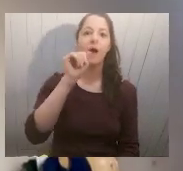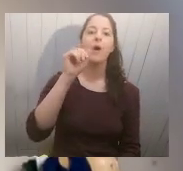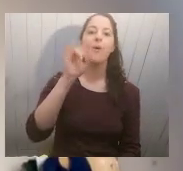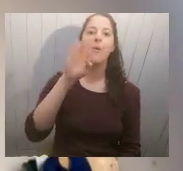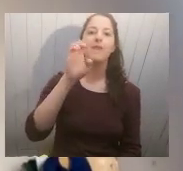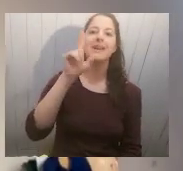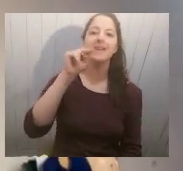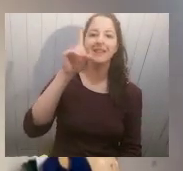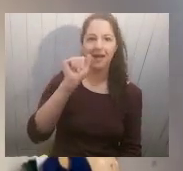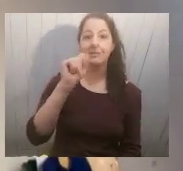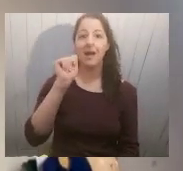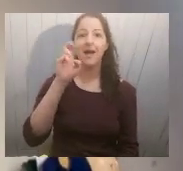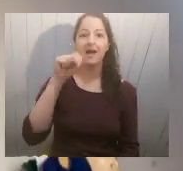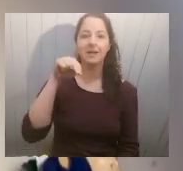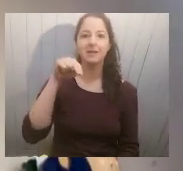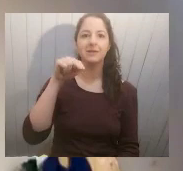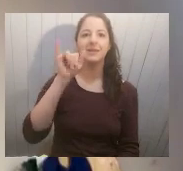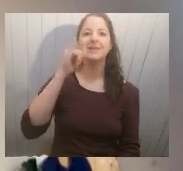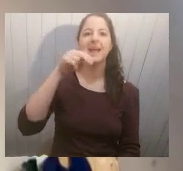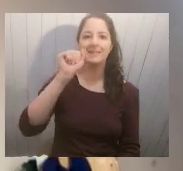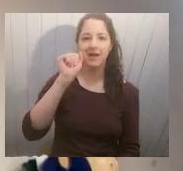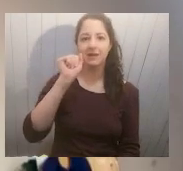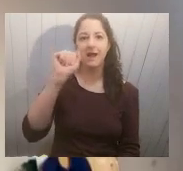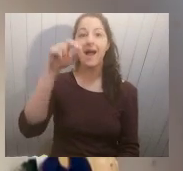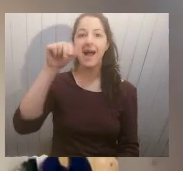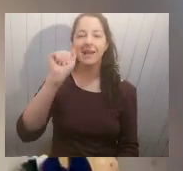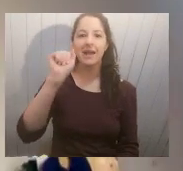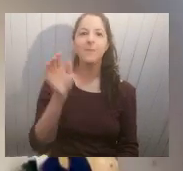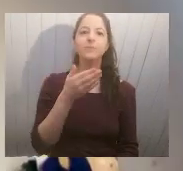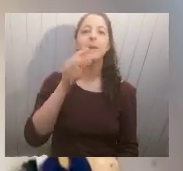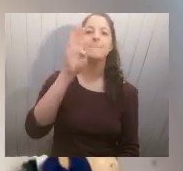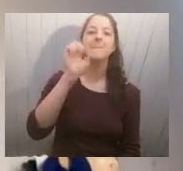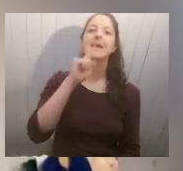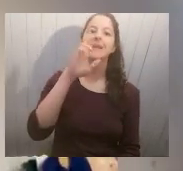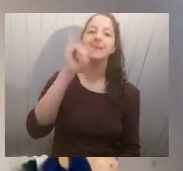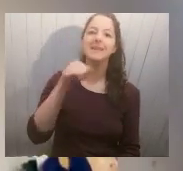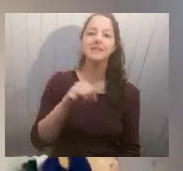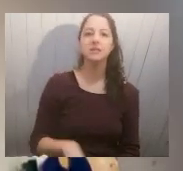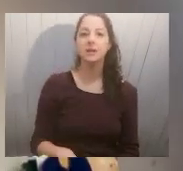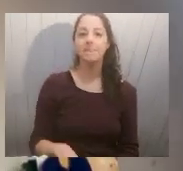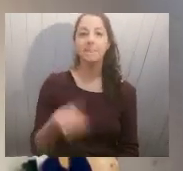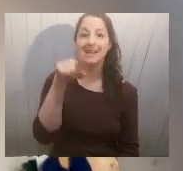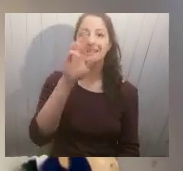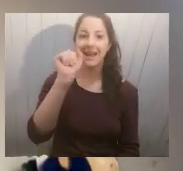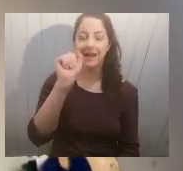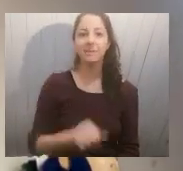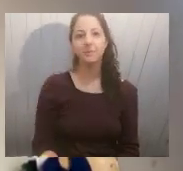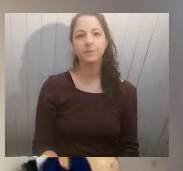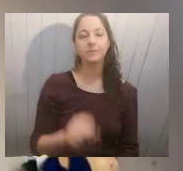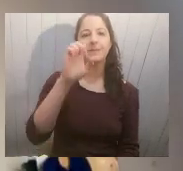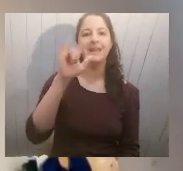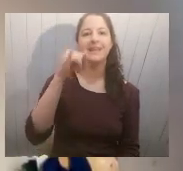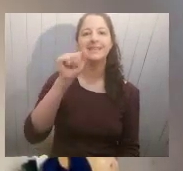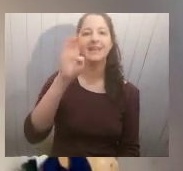Yasna Bustos, Ana Viveros, Beatriz González, Sara Gutiérrez, Elizabeth Mella, Mariela